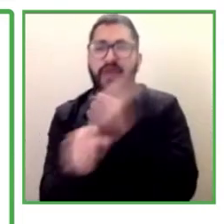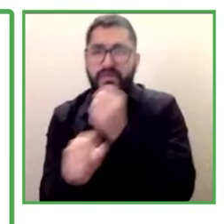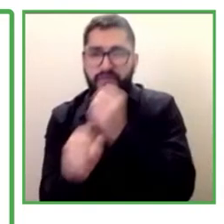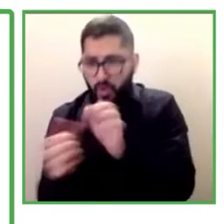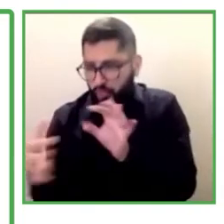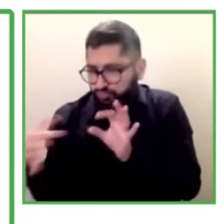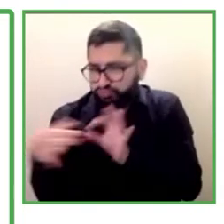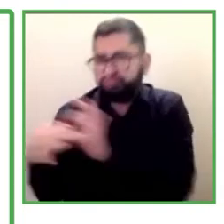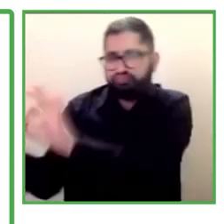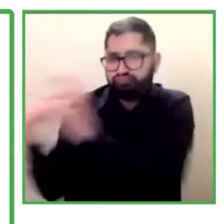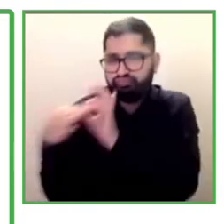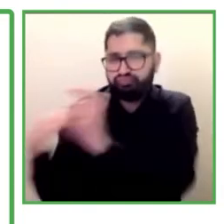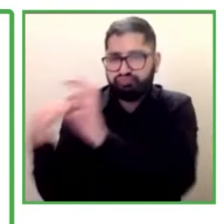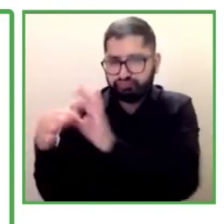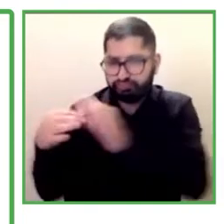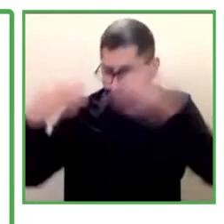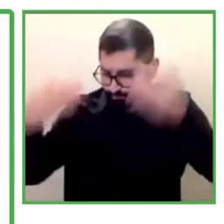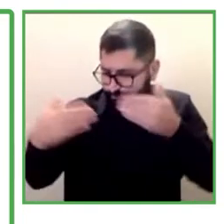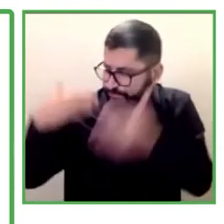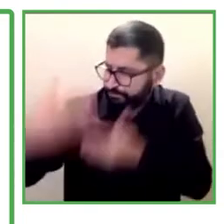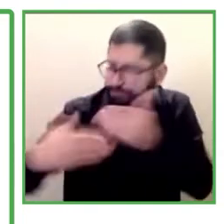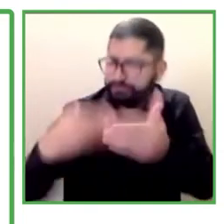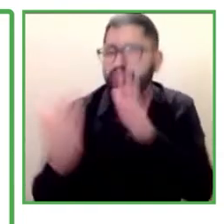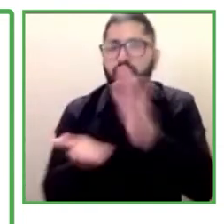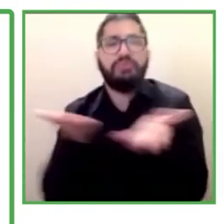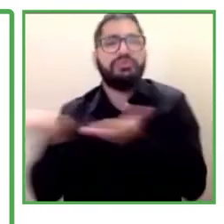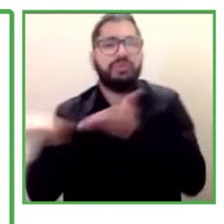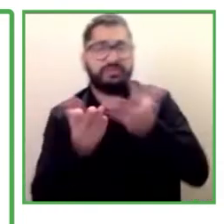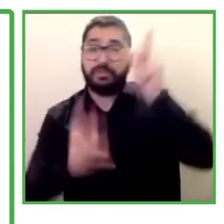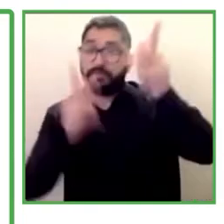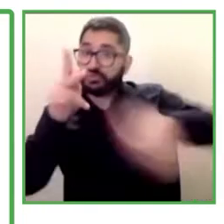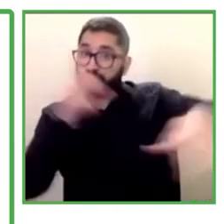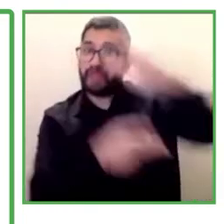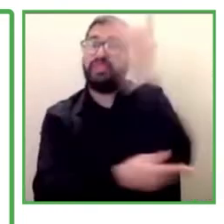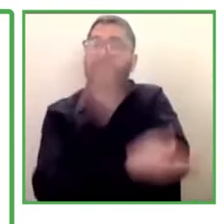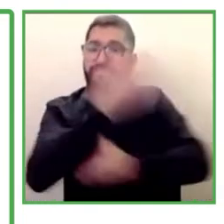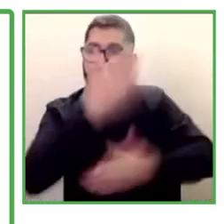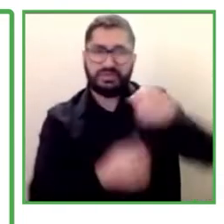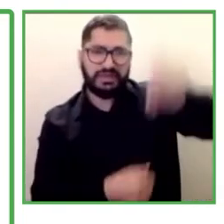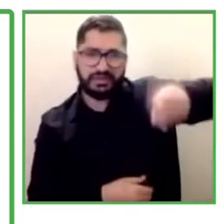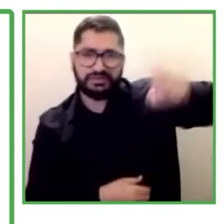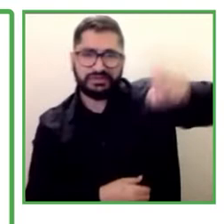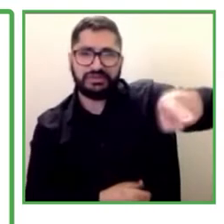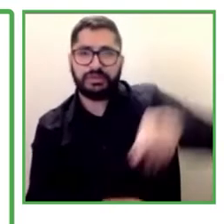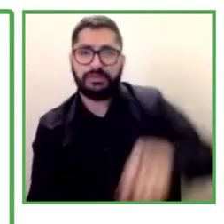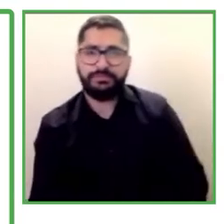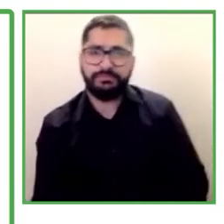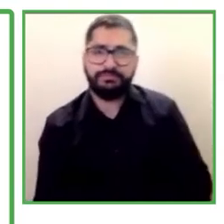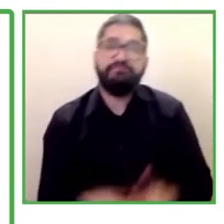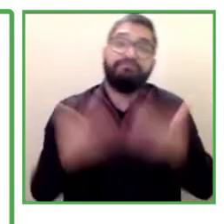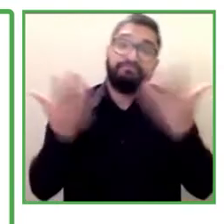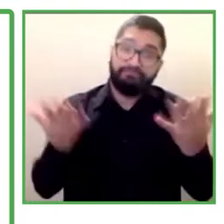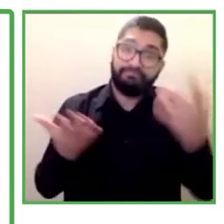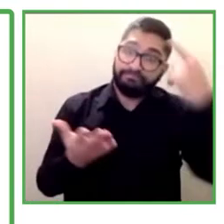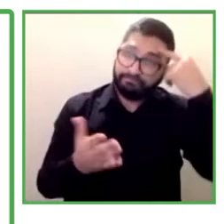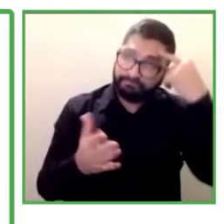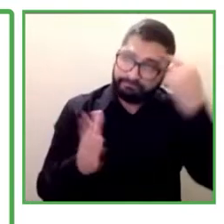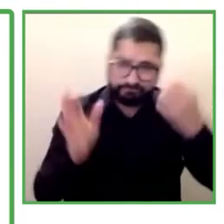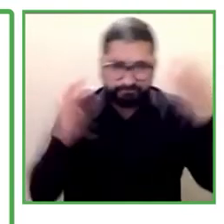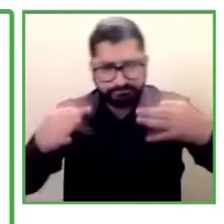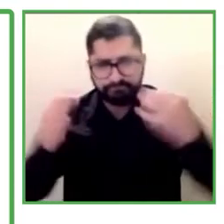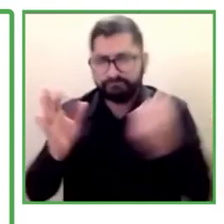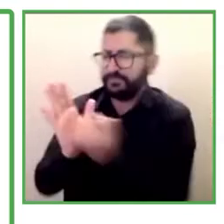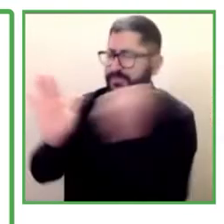con discapacidad necesitan. Y por supuesto, marcaría también como parte de la esencia del programa Pacto de